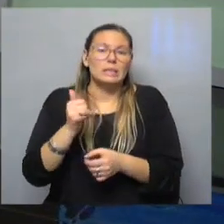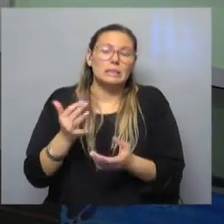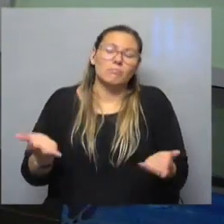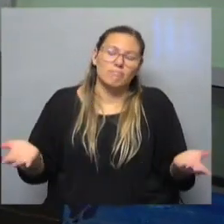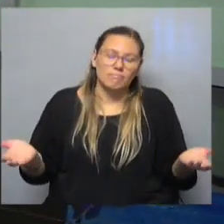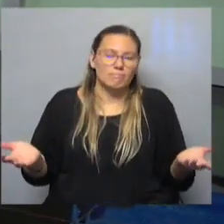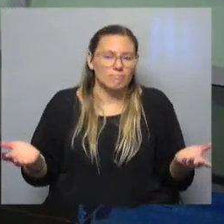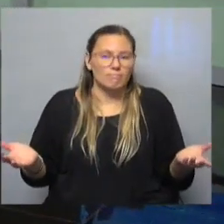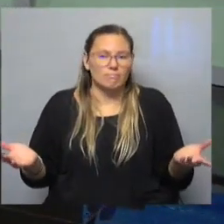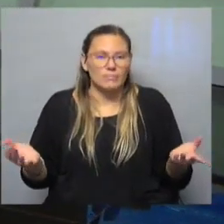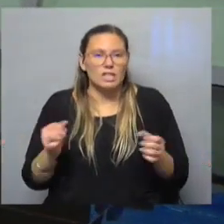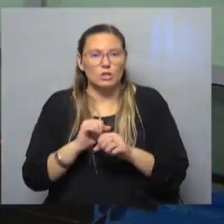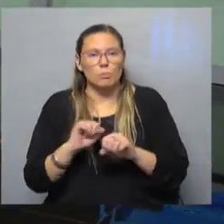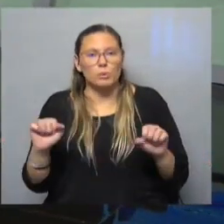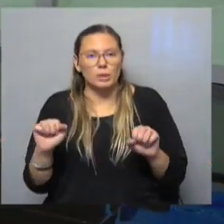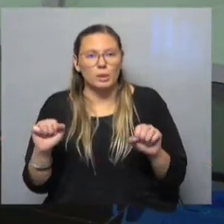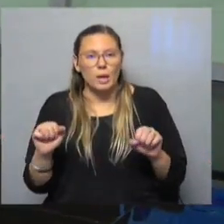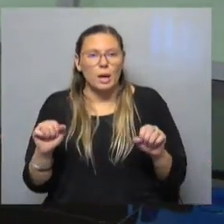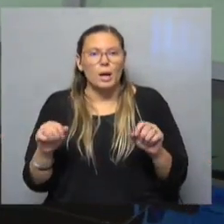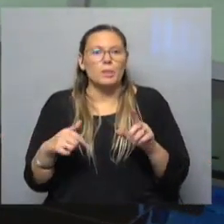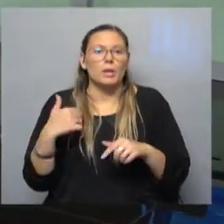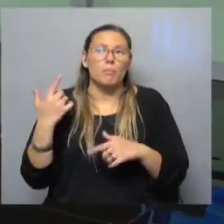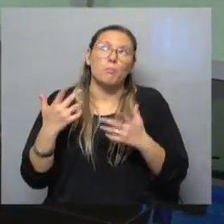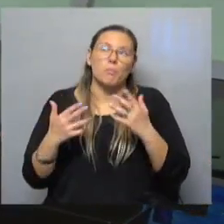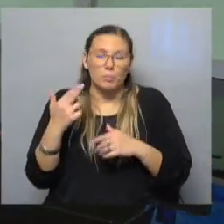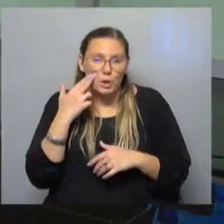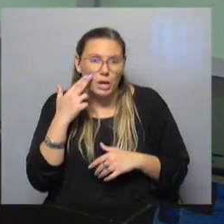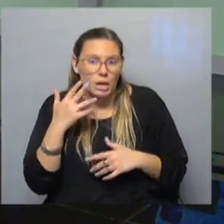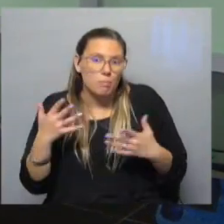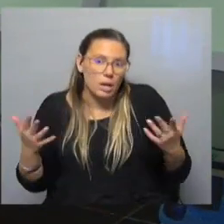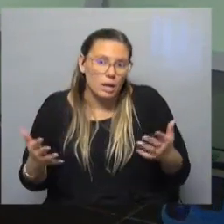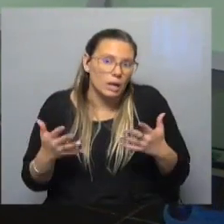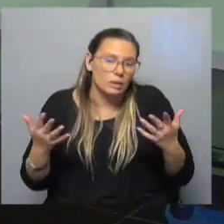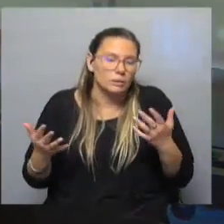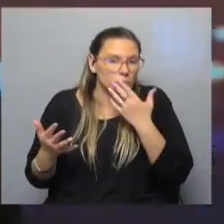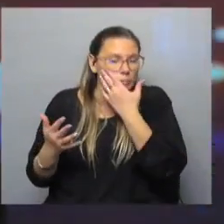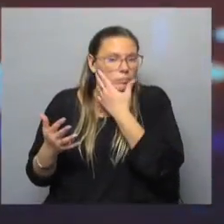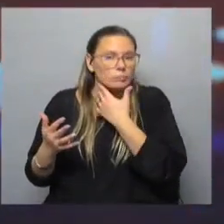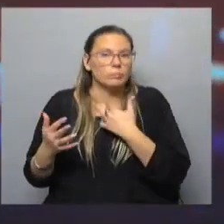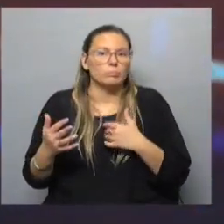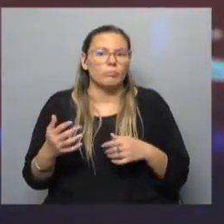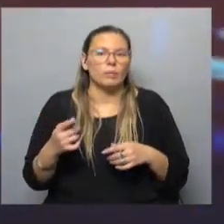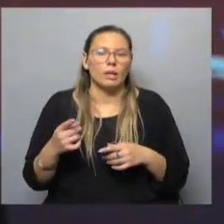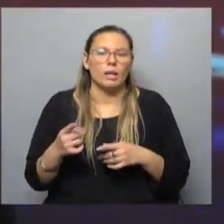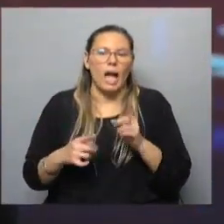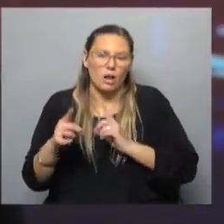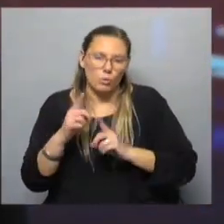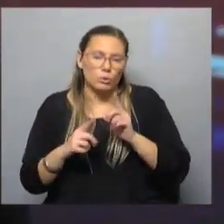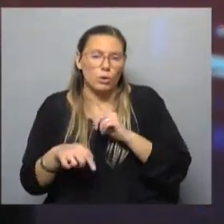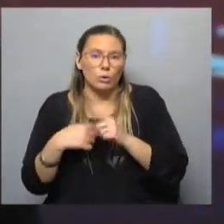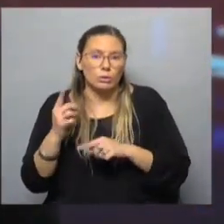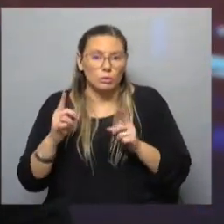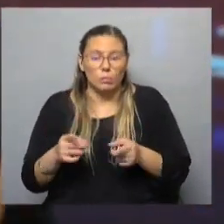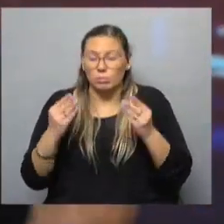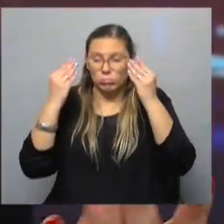Claro. Y que eso pudiera generarles algo después. Bueno, eso algunos, pero y otros también